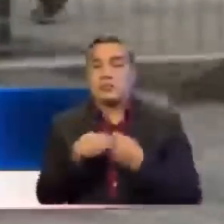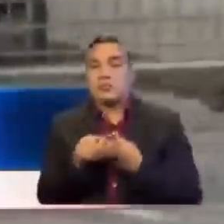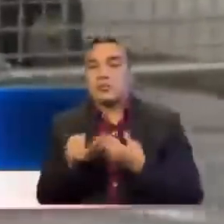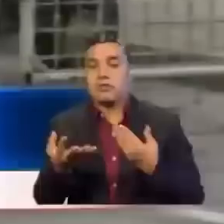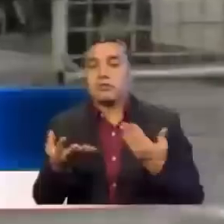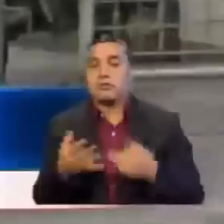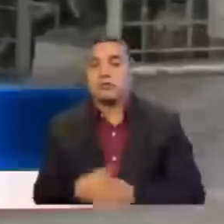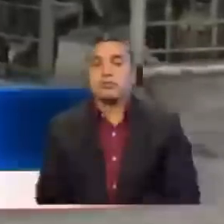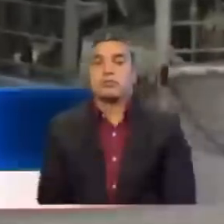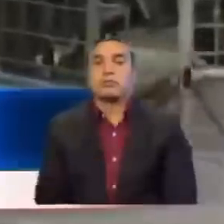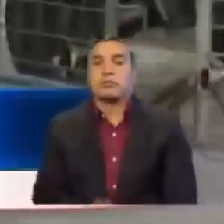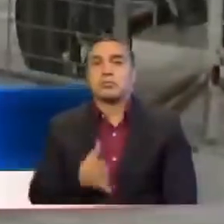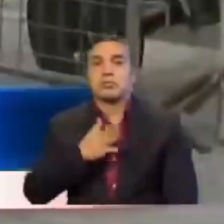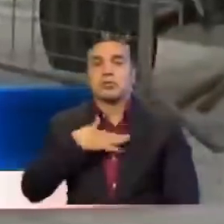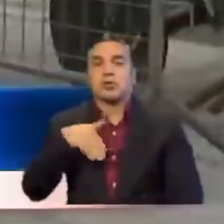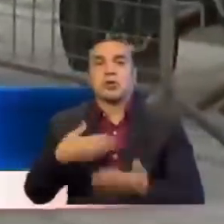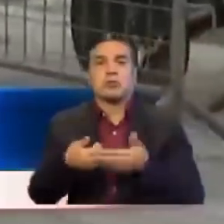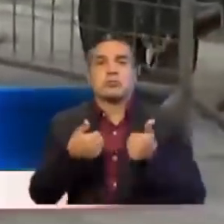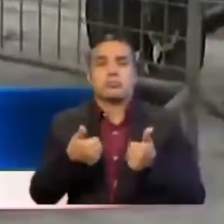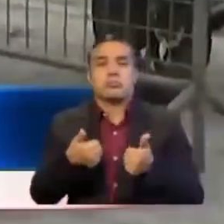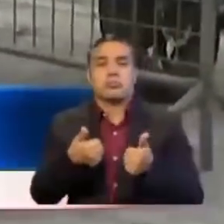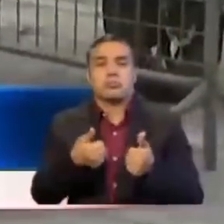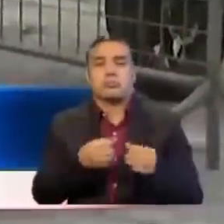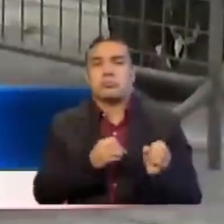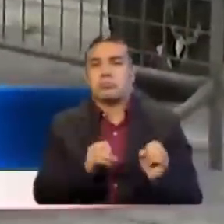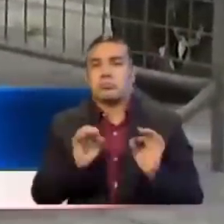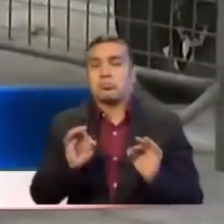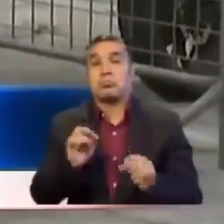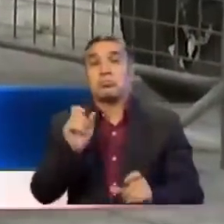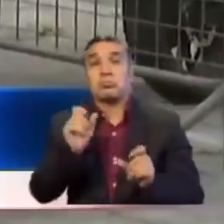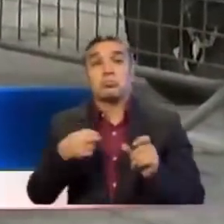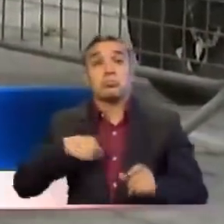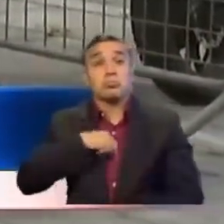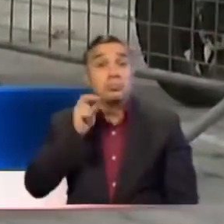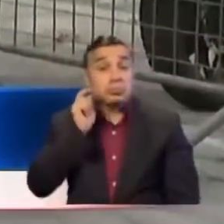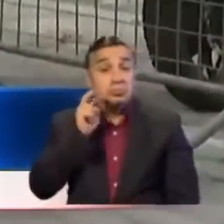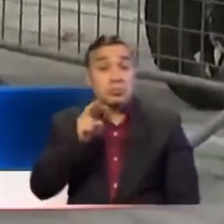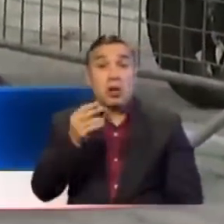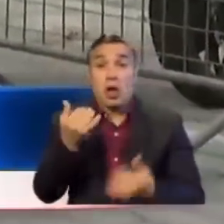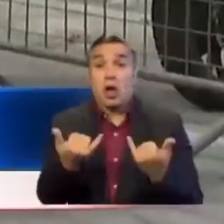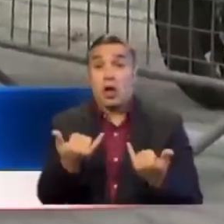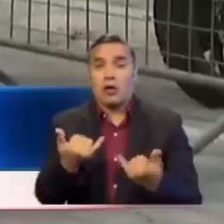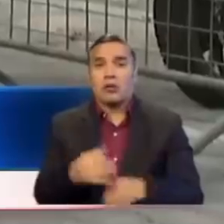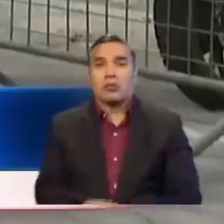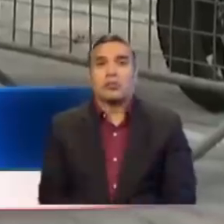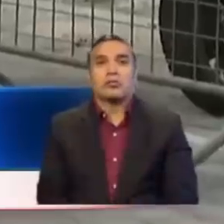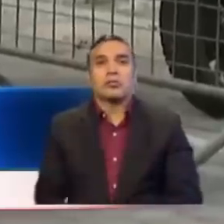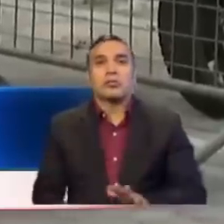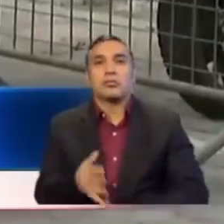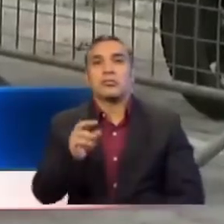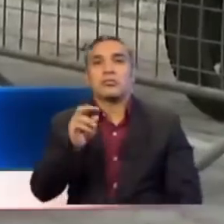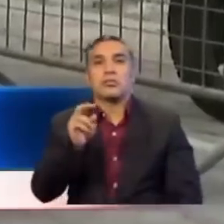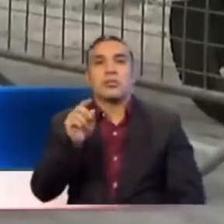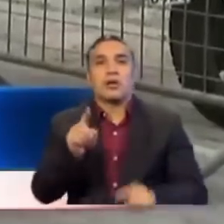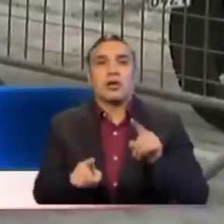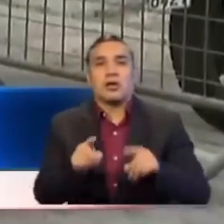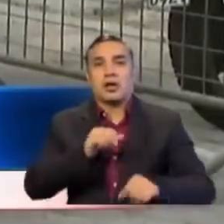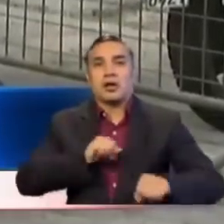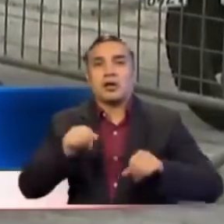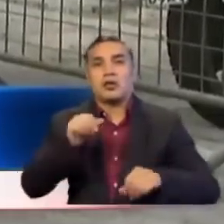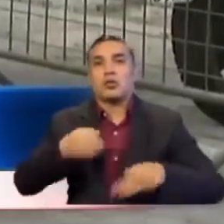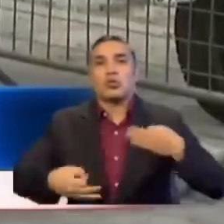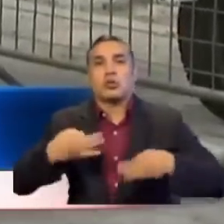no están todo en orden, están los señores, estamos viendo que en este momento se les va a trasladar alguna